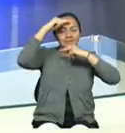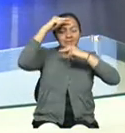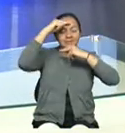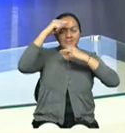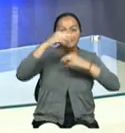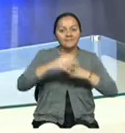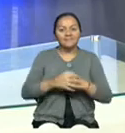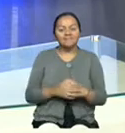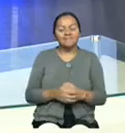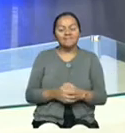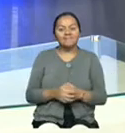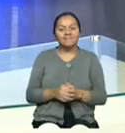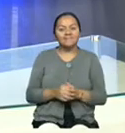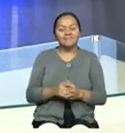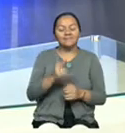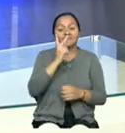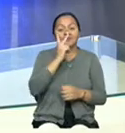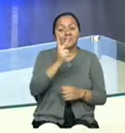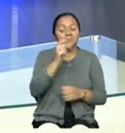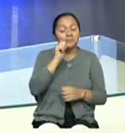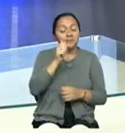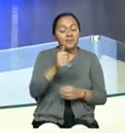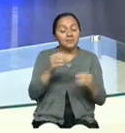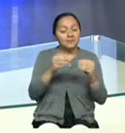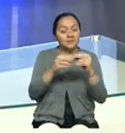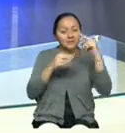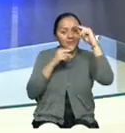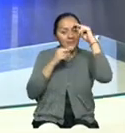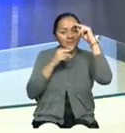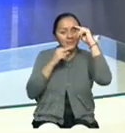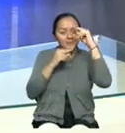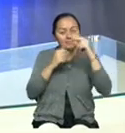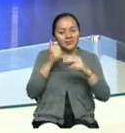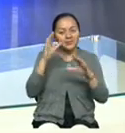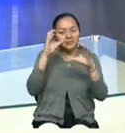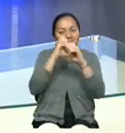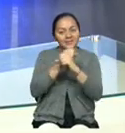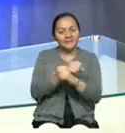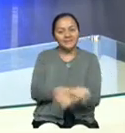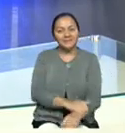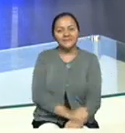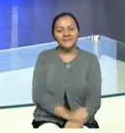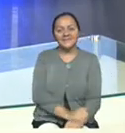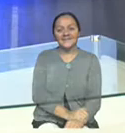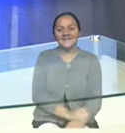Muchas gracias por su amable sintonía. Nos veremos el día de mañana con más información. Una excelente noche.